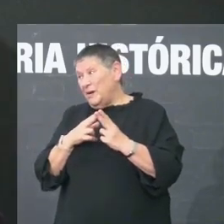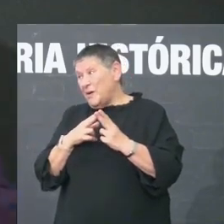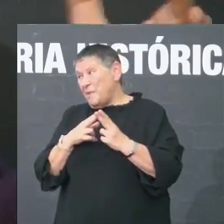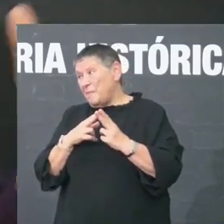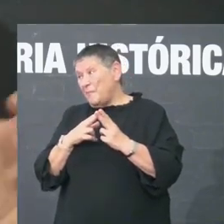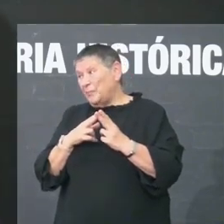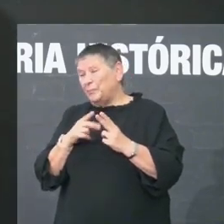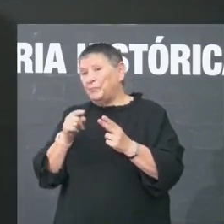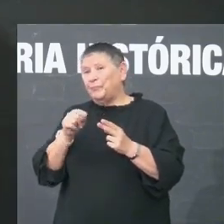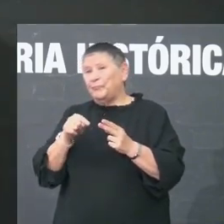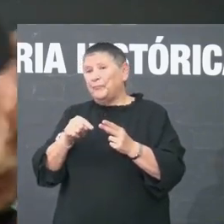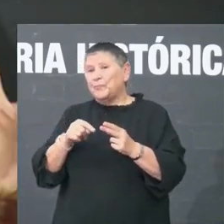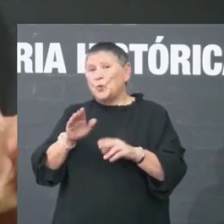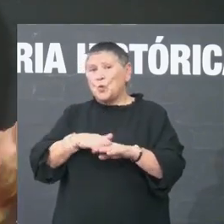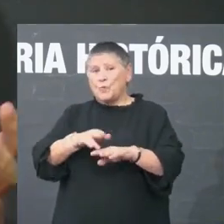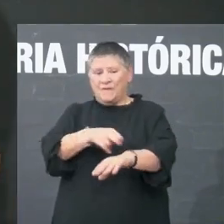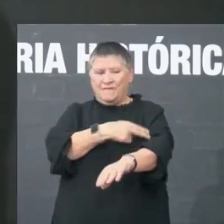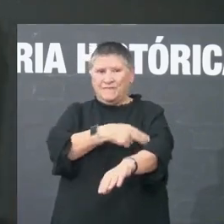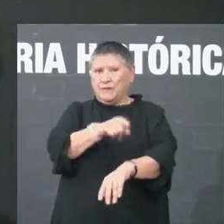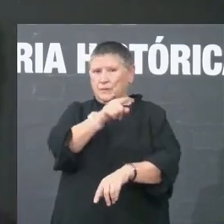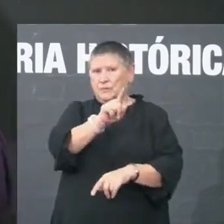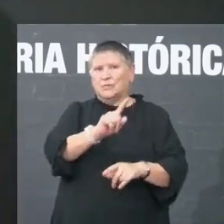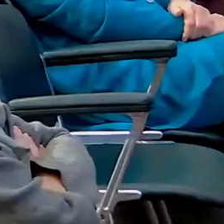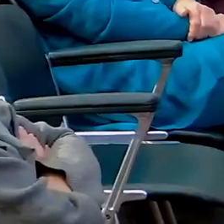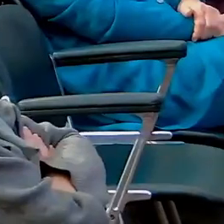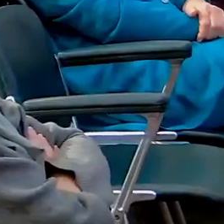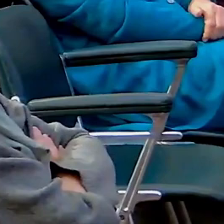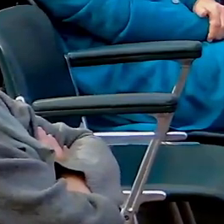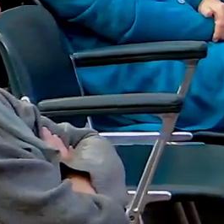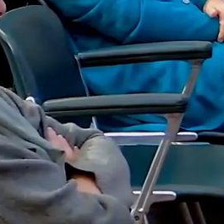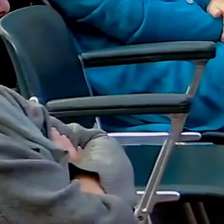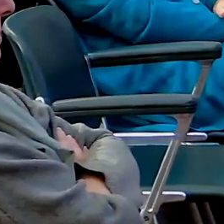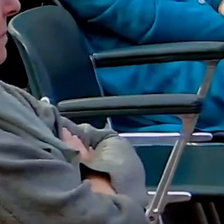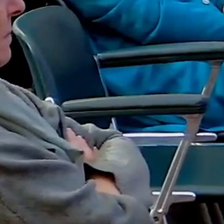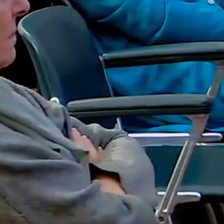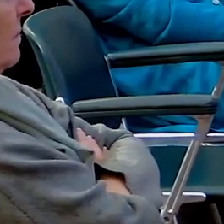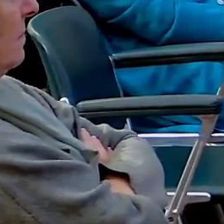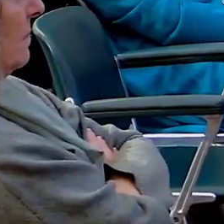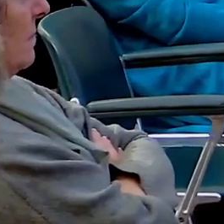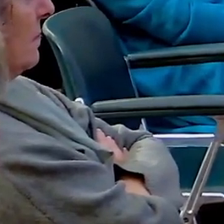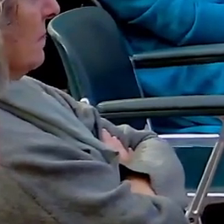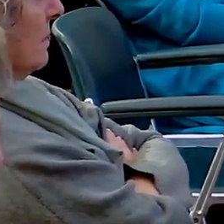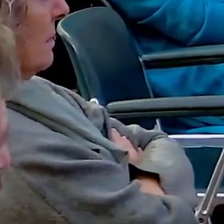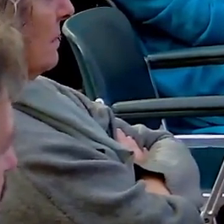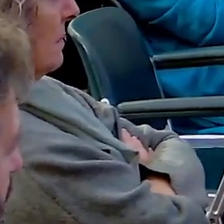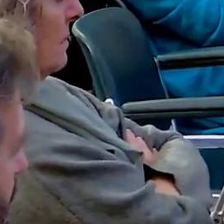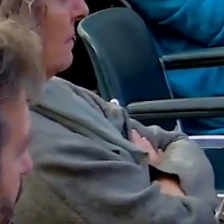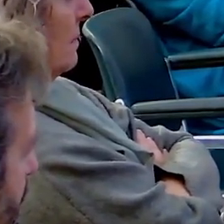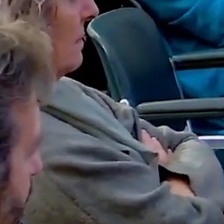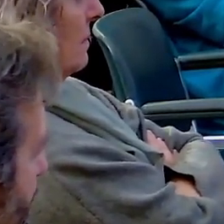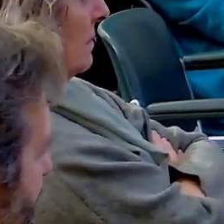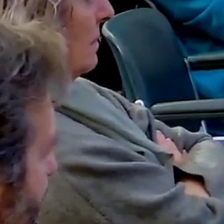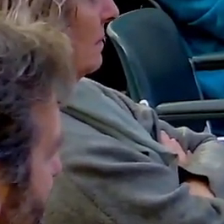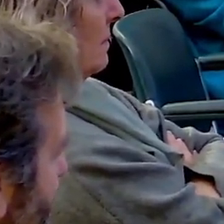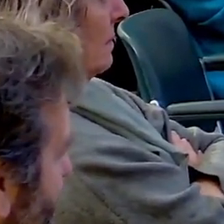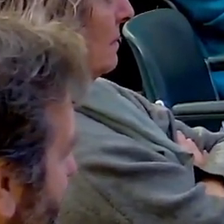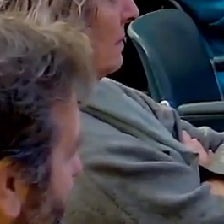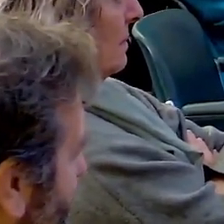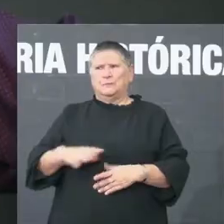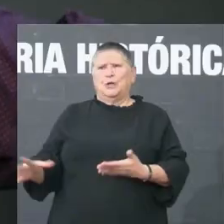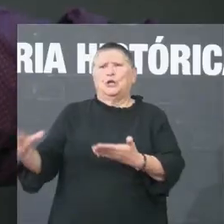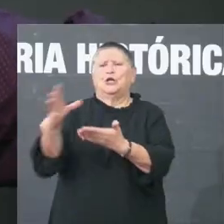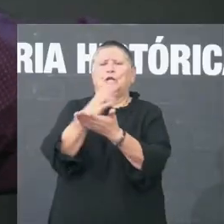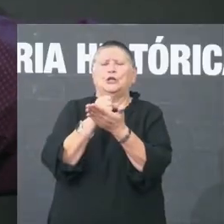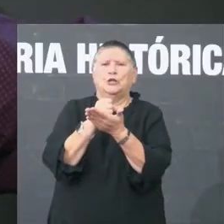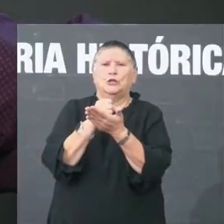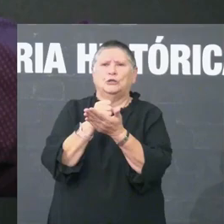pero que viene no del franquismo, de muchísimo antes, de lo que tiene que ser España, de lo que es aceptable y de lo que no es aceptable. Y ahí tenemos un